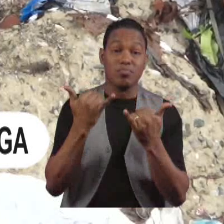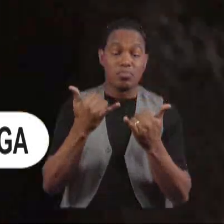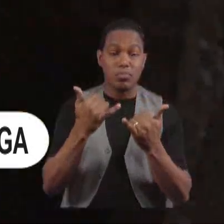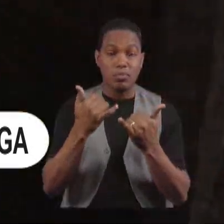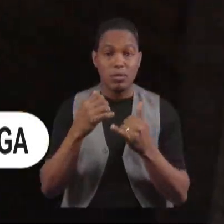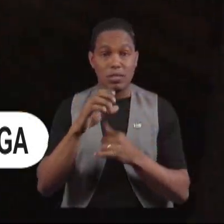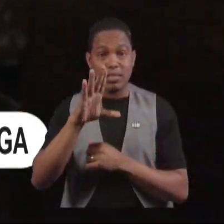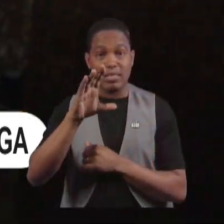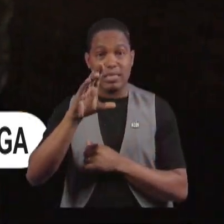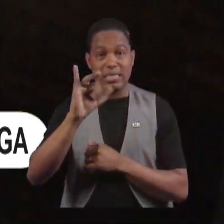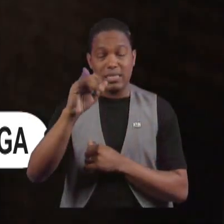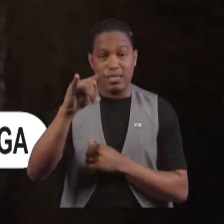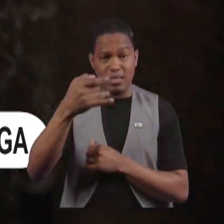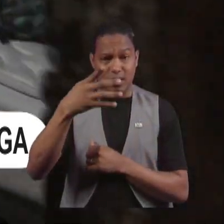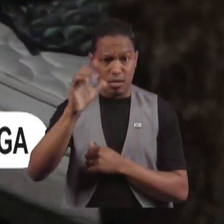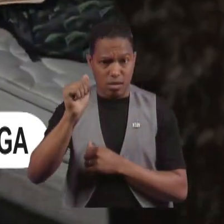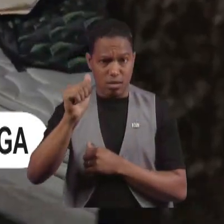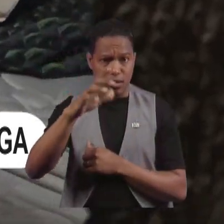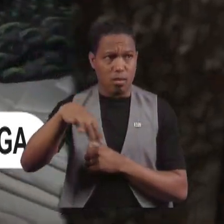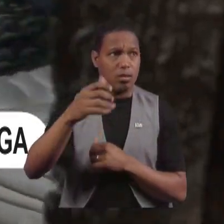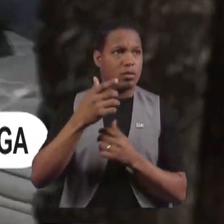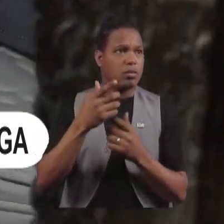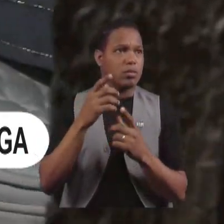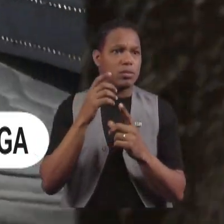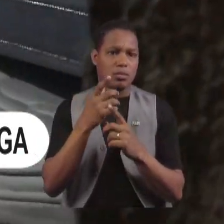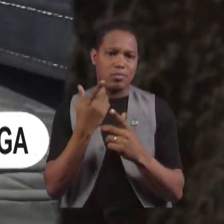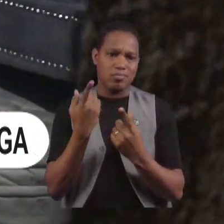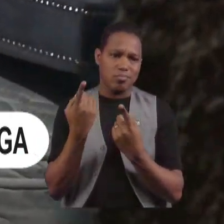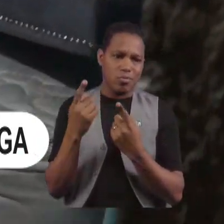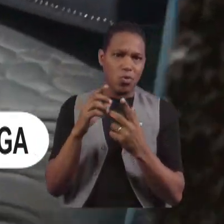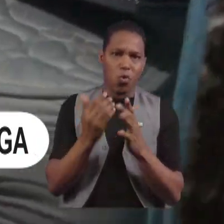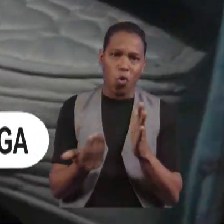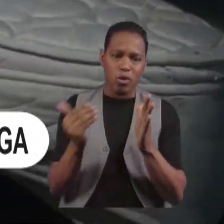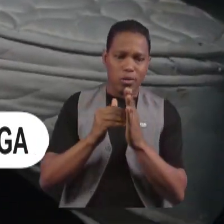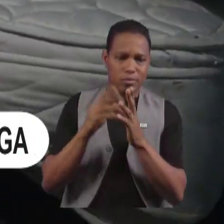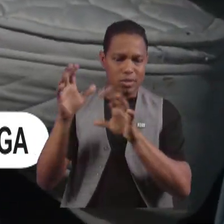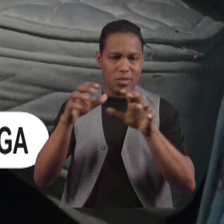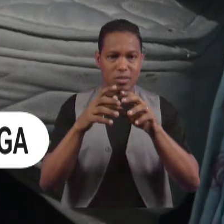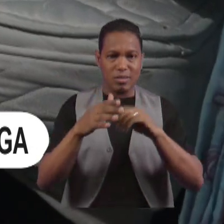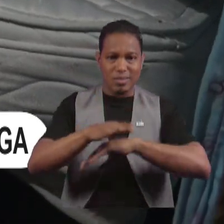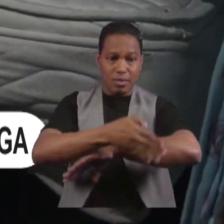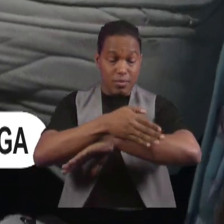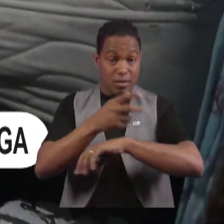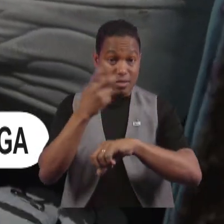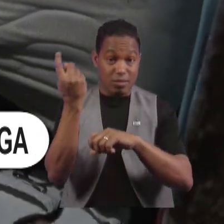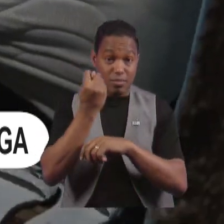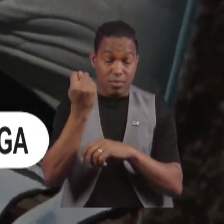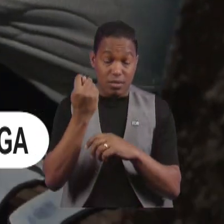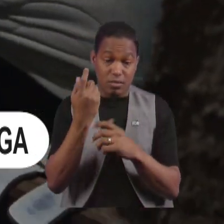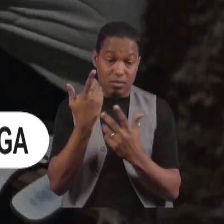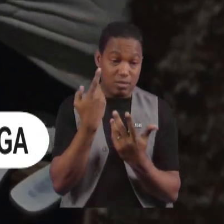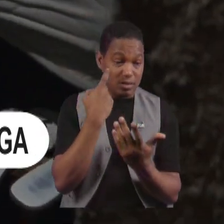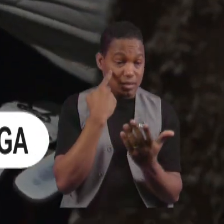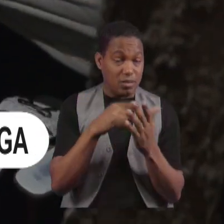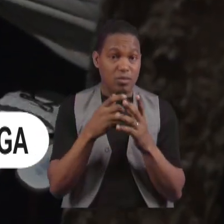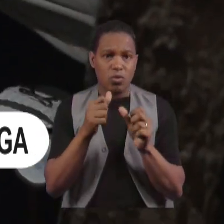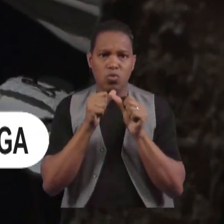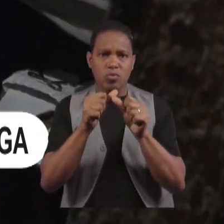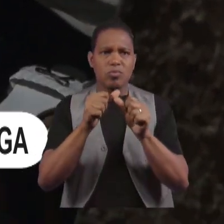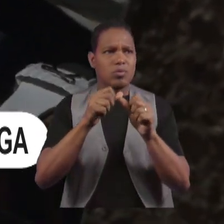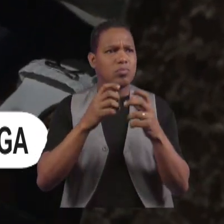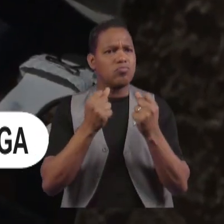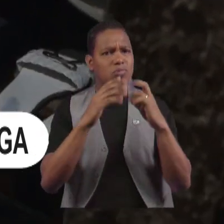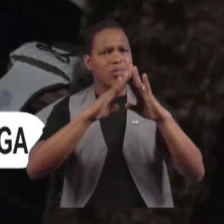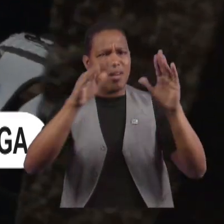vuelve a repetirse este drama de lluvias ocurridas en la madrugada de este martes y que continúan inundando decenas